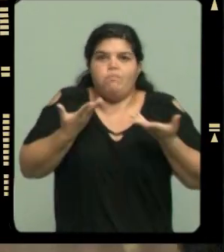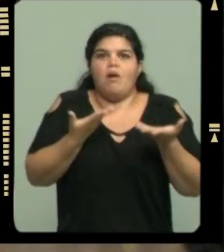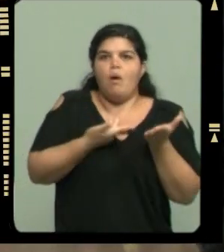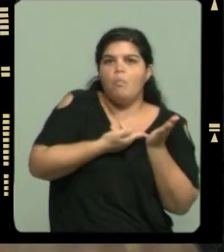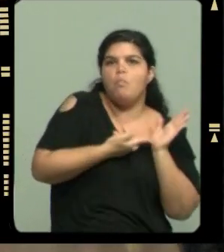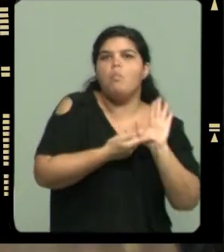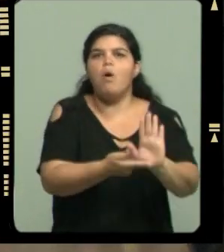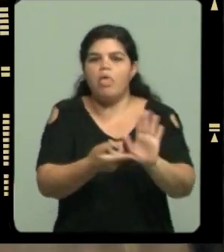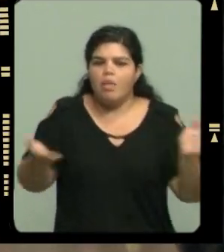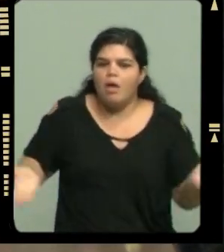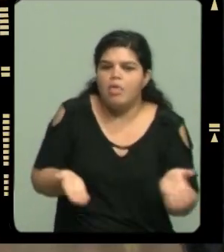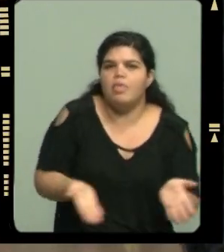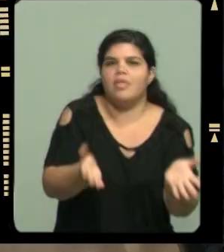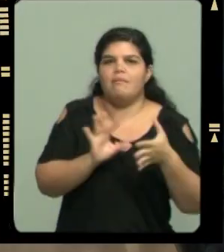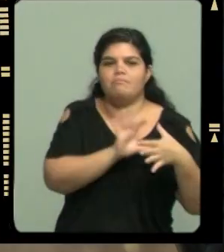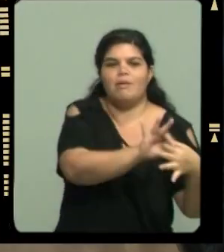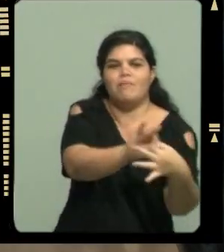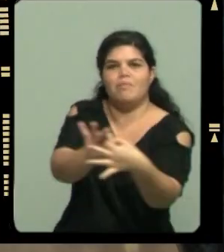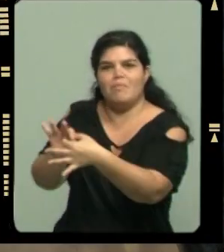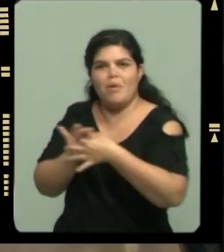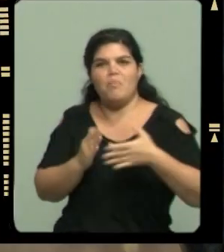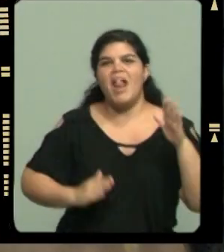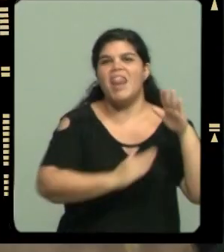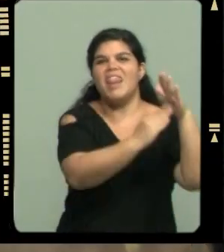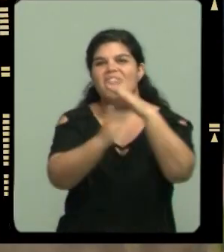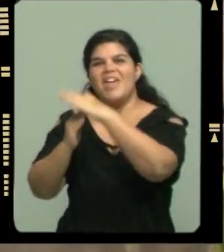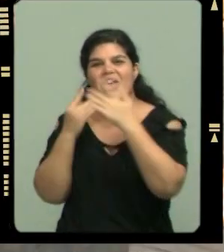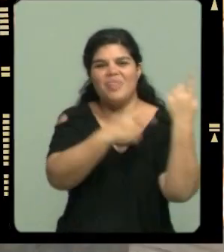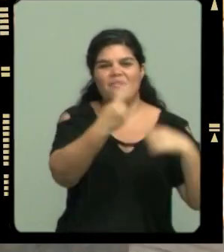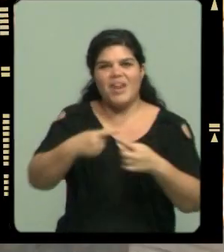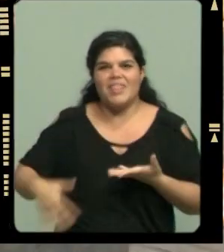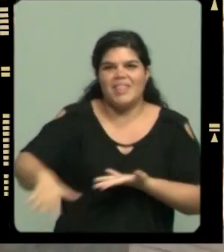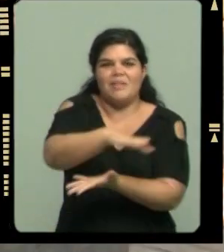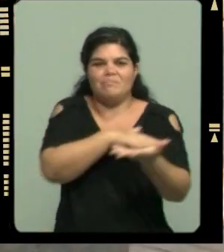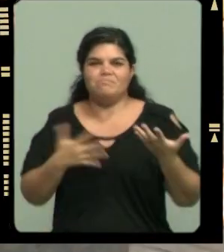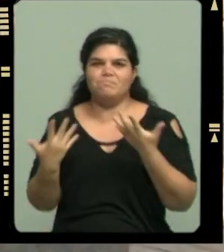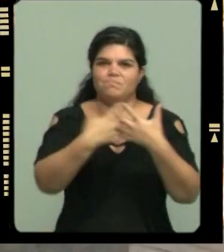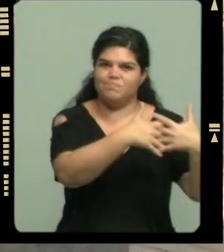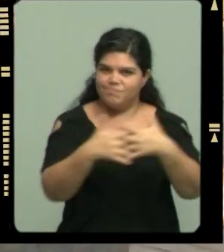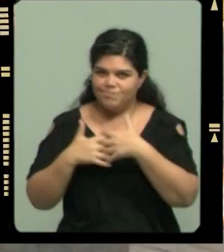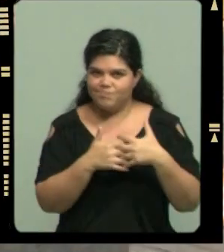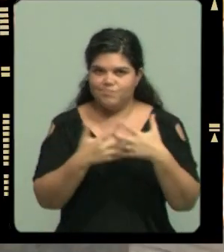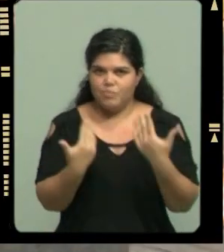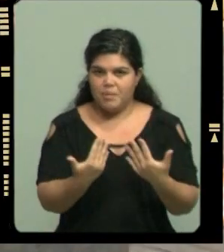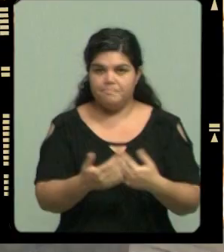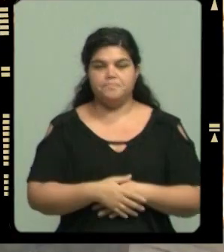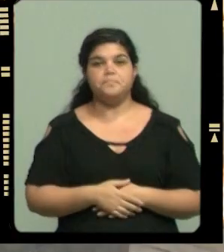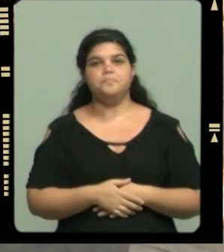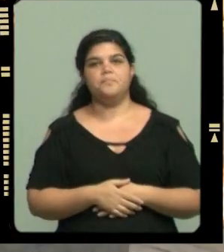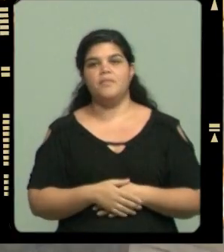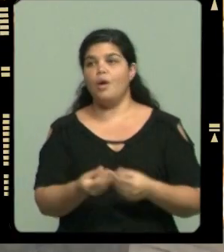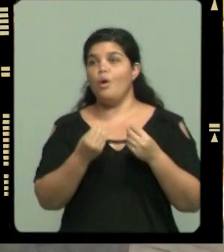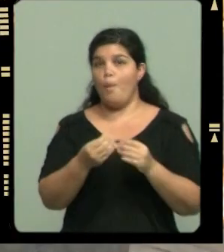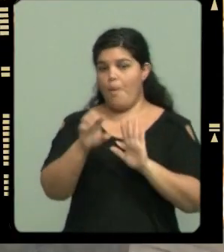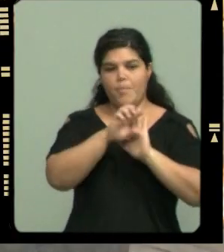para poder trabajar con otros líderes y complementarse en distintas situaciones. Bueno, y aquellos que tienen inquietud y dicen, bueno, ¿en qué momento puede